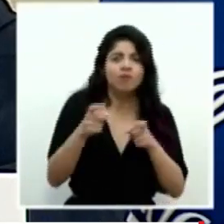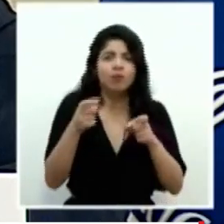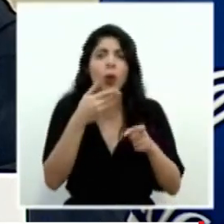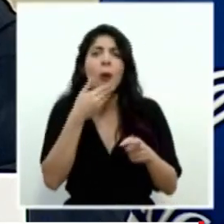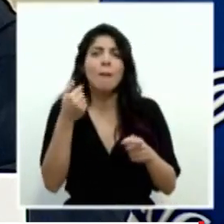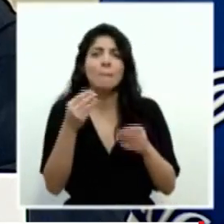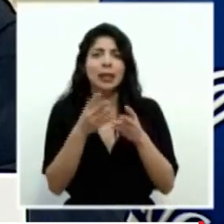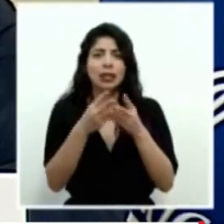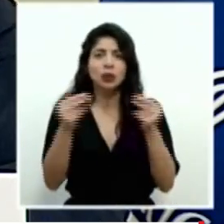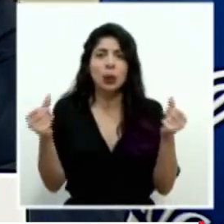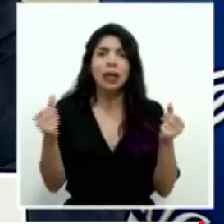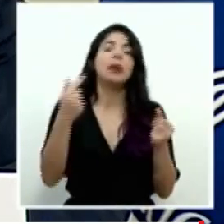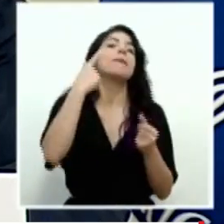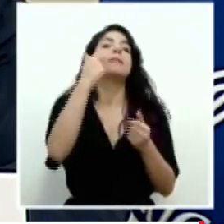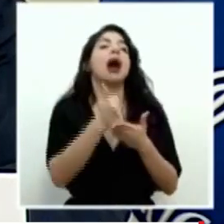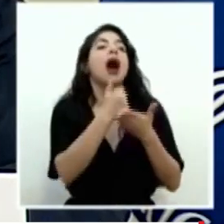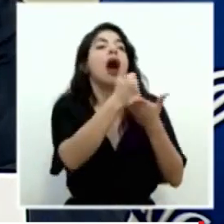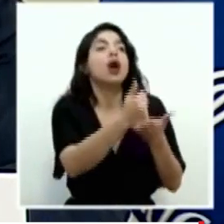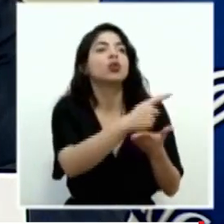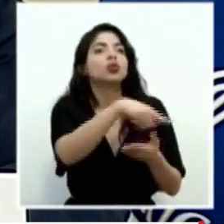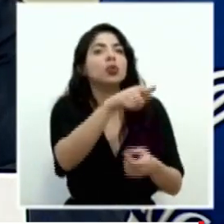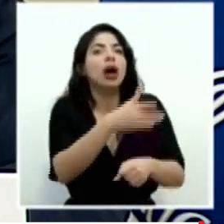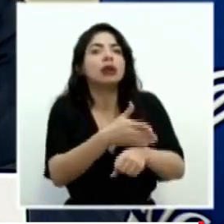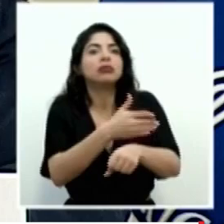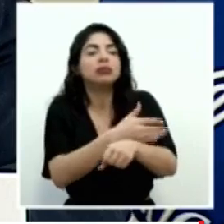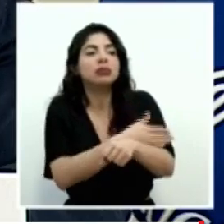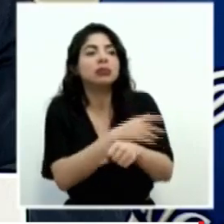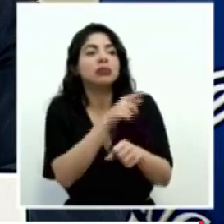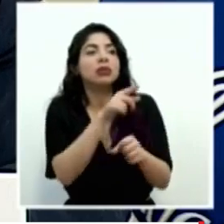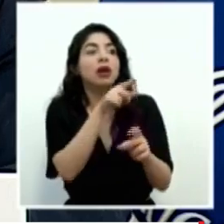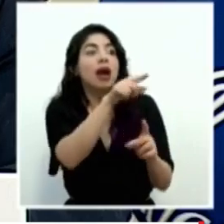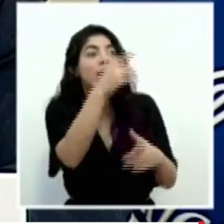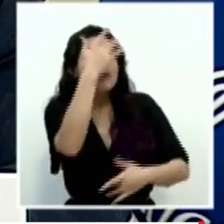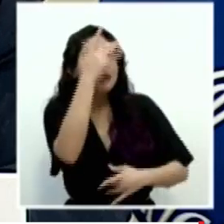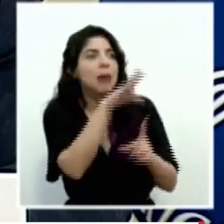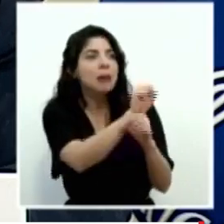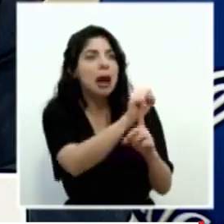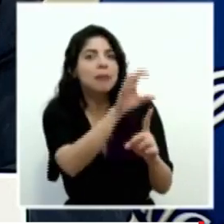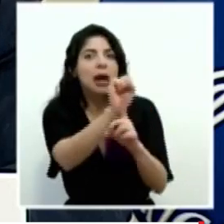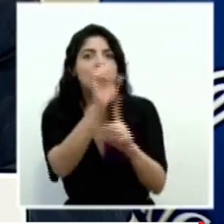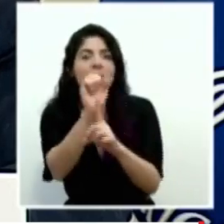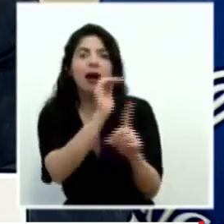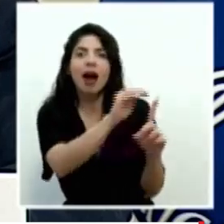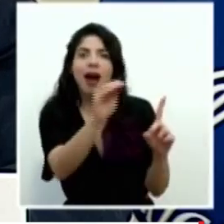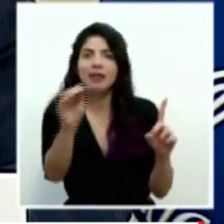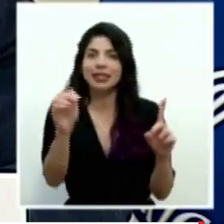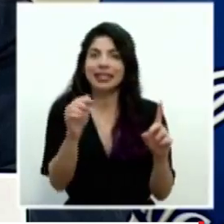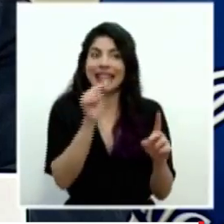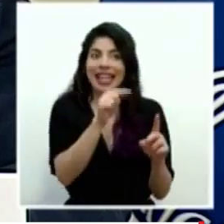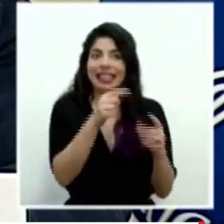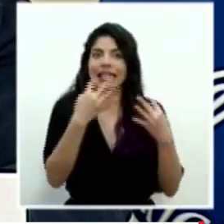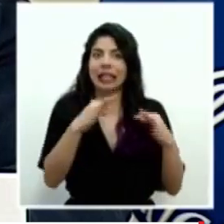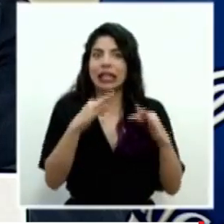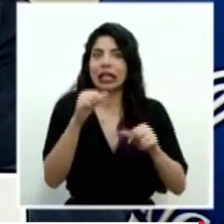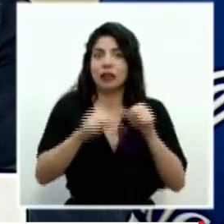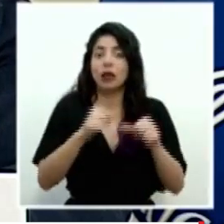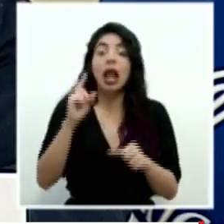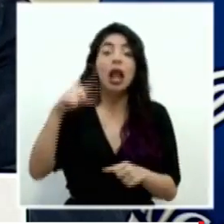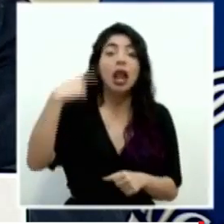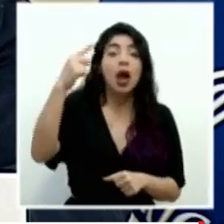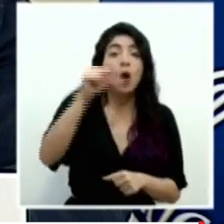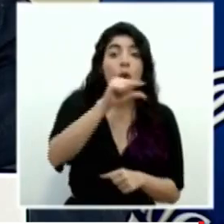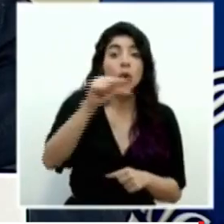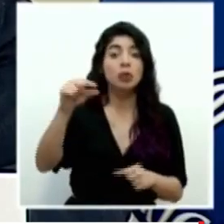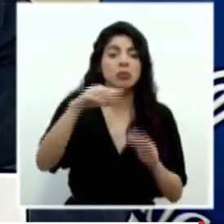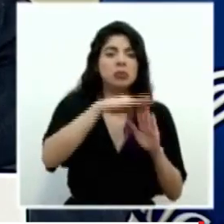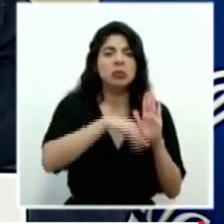logístico lo más resuelto posible para recuperar esa trazabilidad. Eso tiene que ser, y vamos a la pregunta 2, el objetivo de la siguiente semana, con las